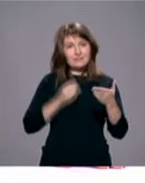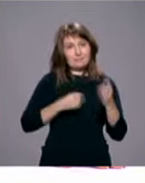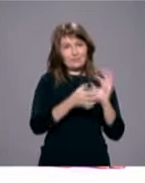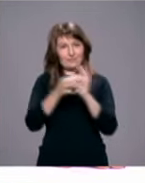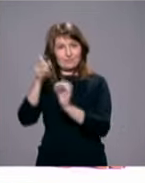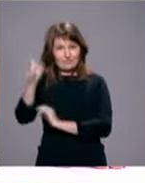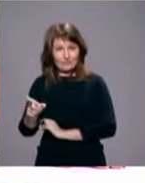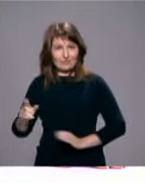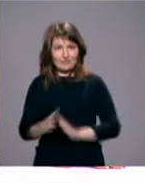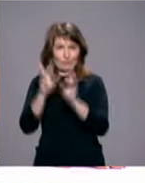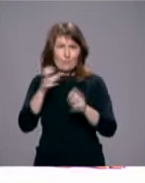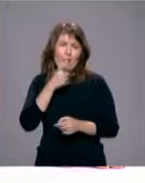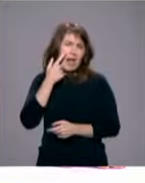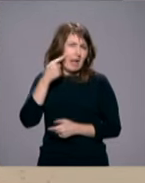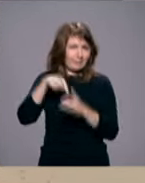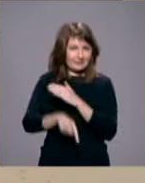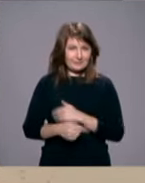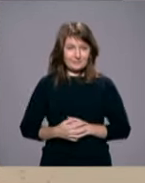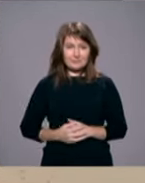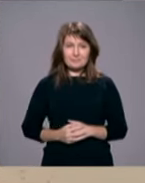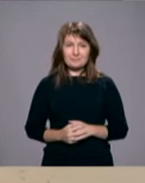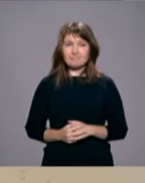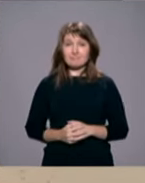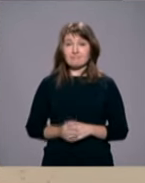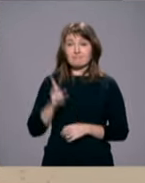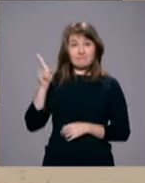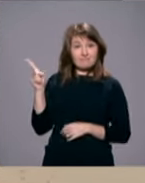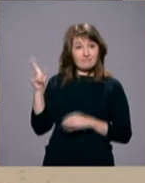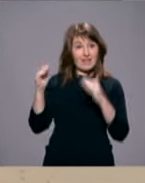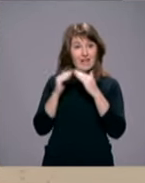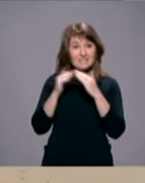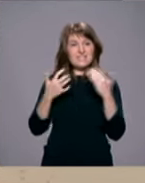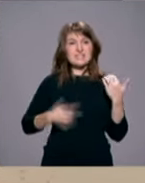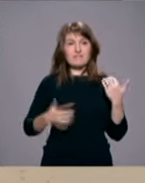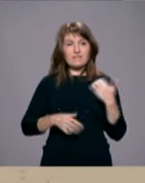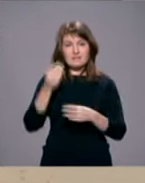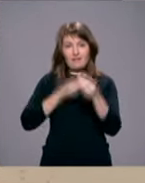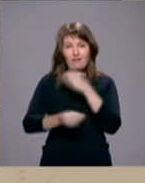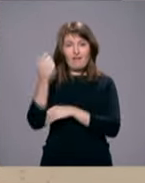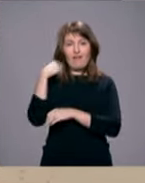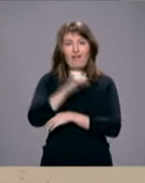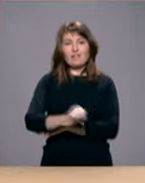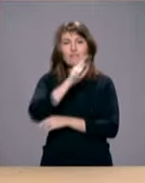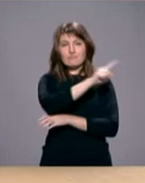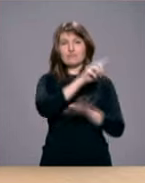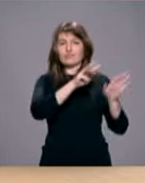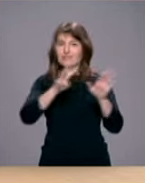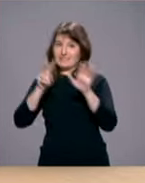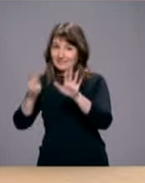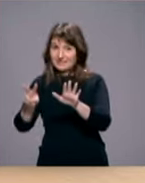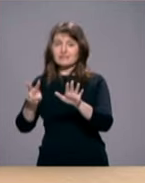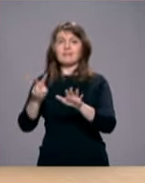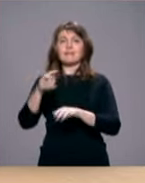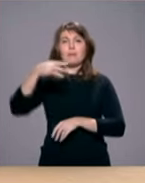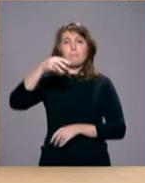conocerle un poco mejor en esta casa de sevilla nace en 1877 manuel gonzález garcía el